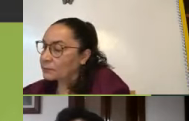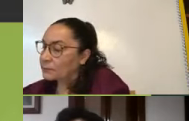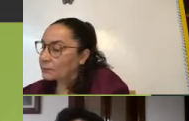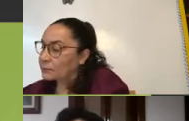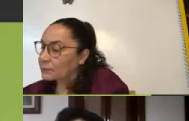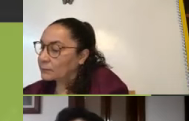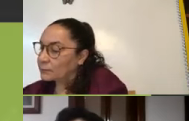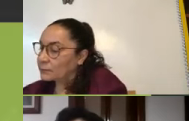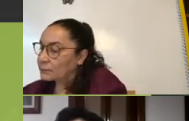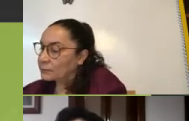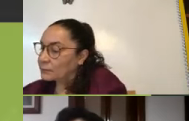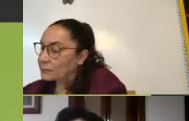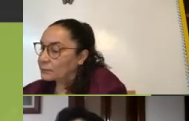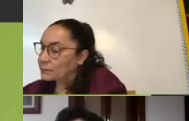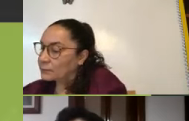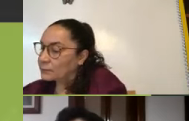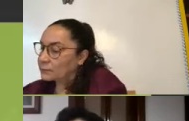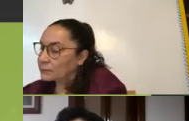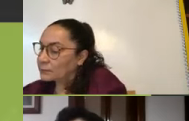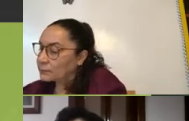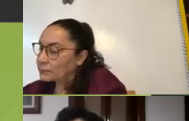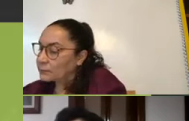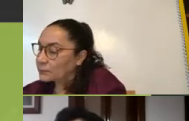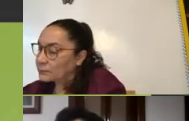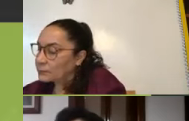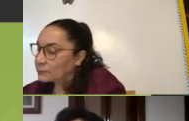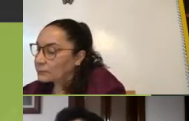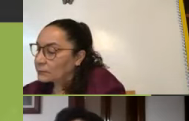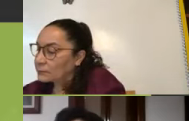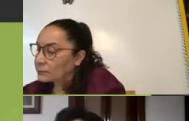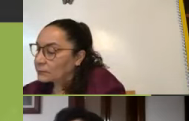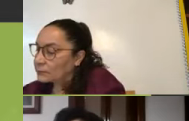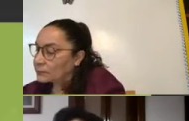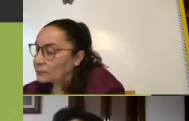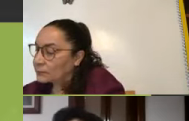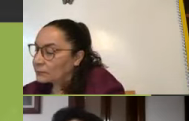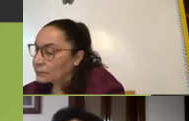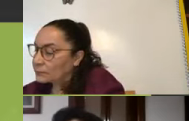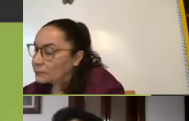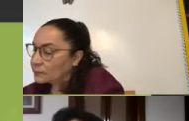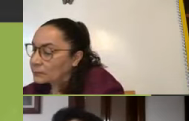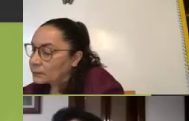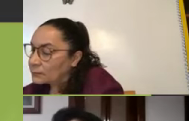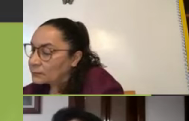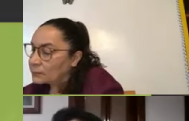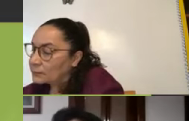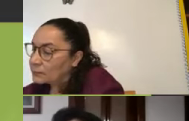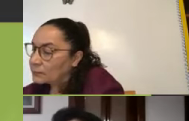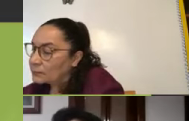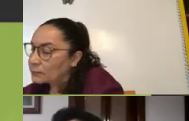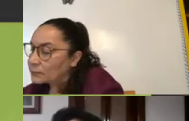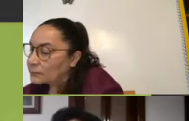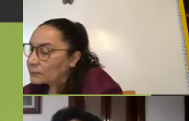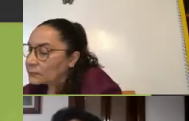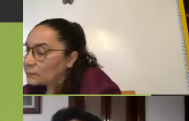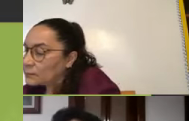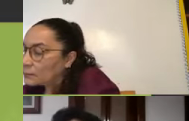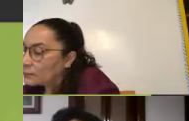prácticas. Además, son contribuyentes que son impugnadores recurrentes, particularmente del impuesto